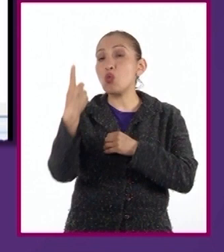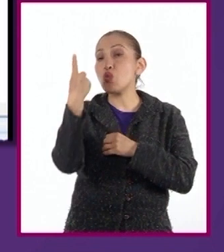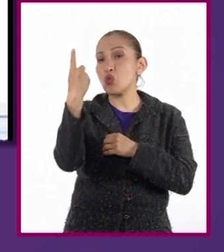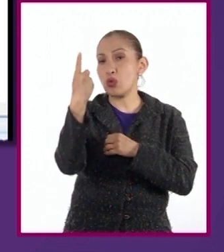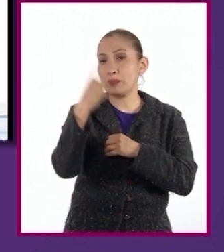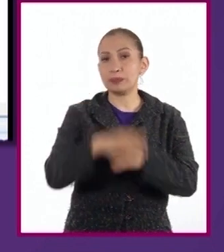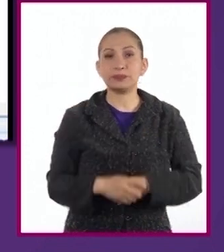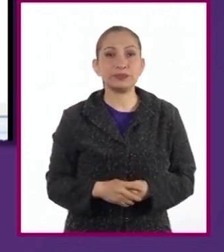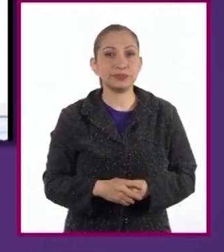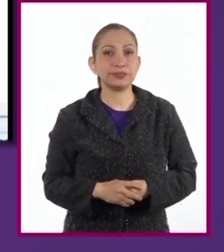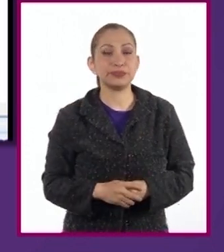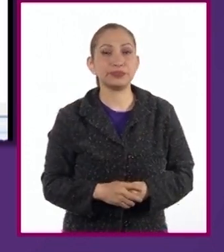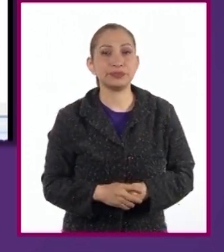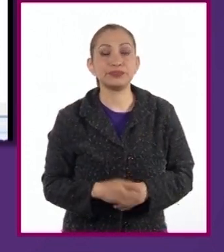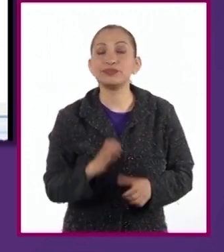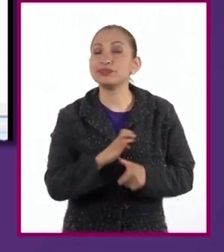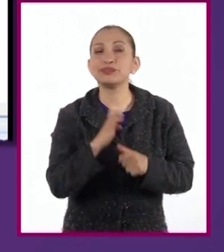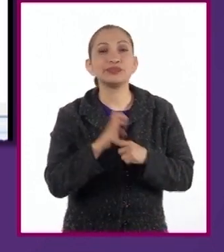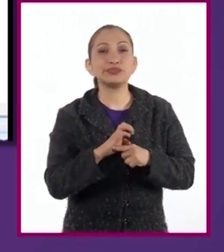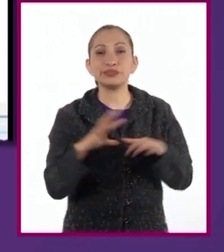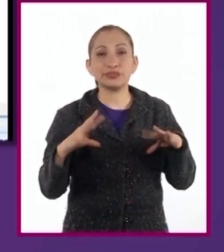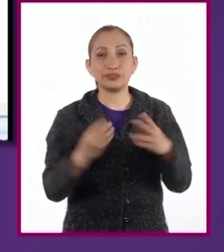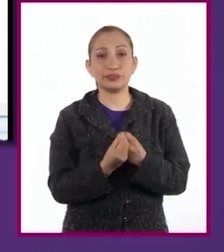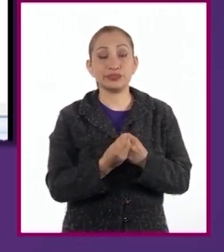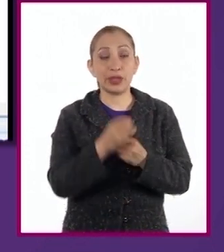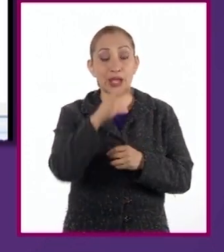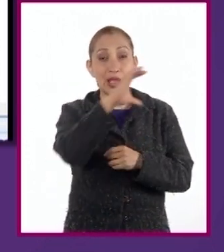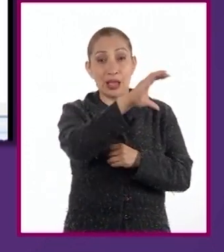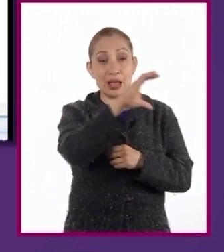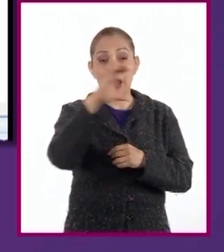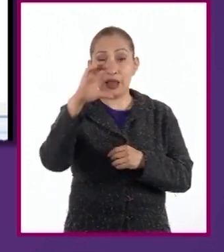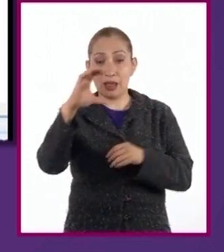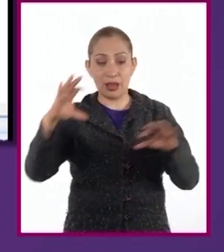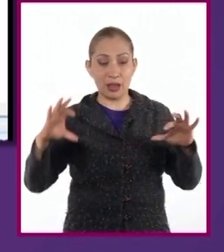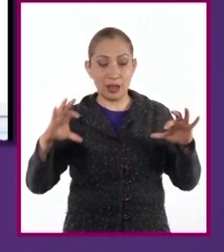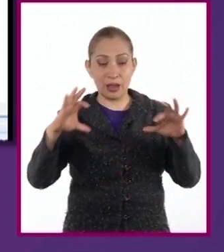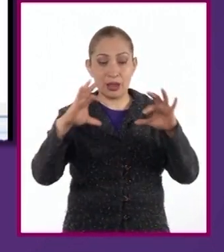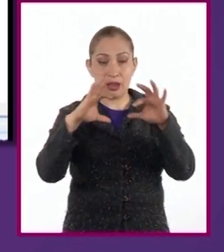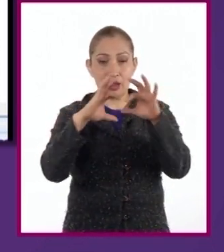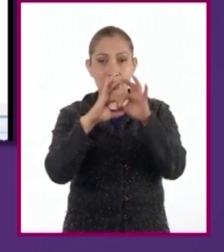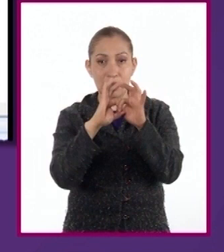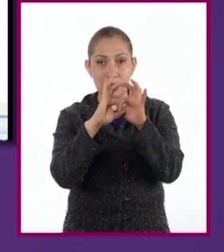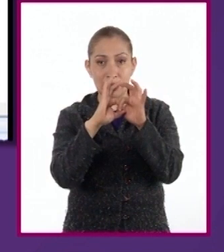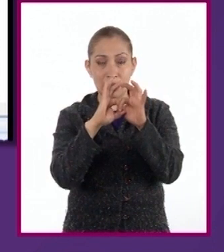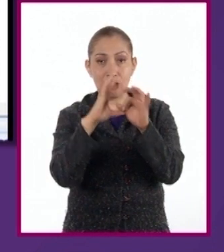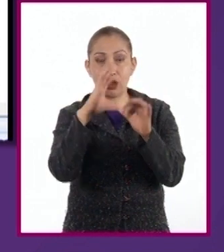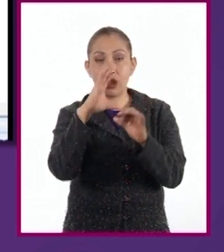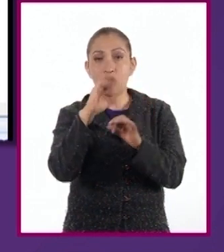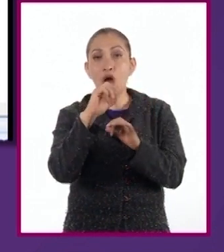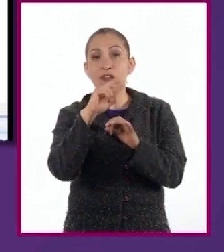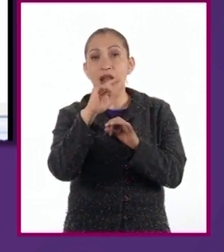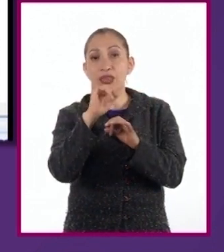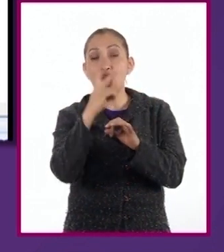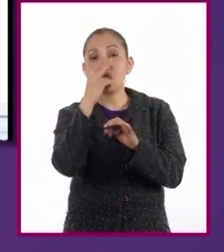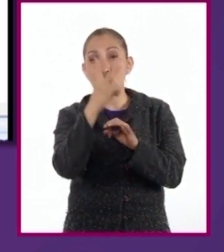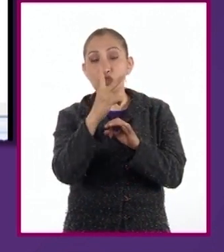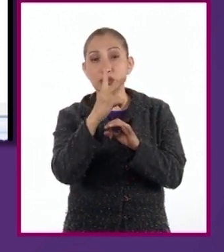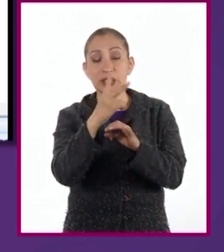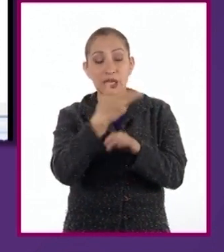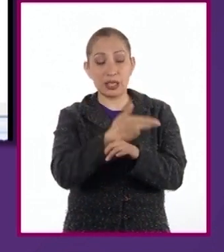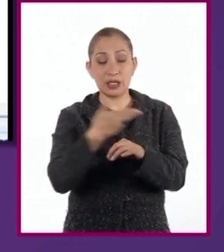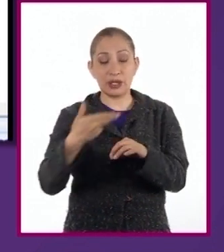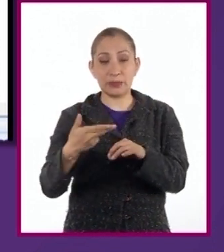solo 1. Por tanto, cada carbono se une mediante un enlace covalente a 2 átomos de